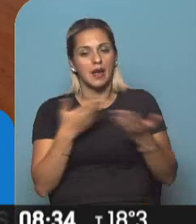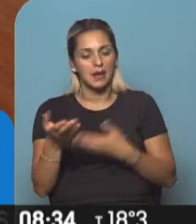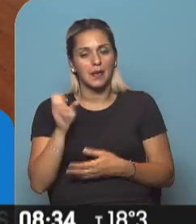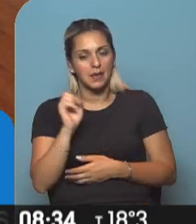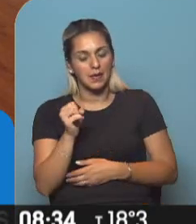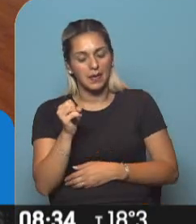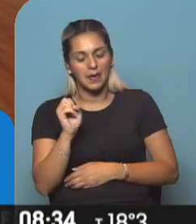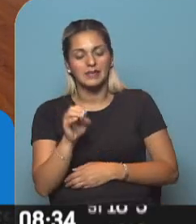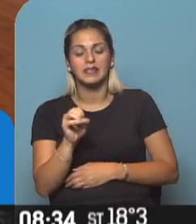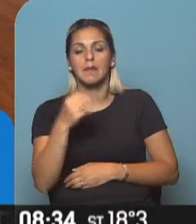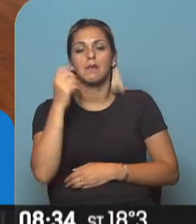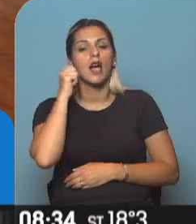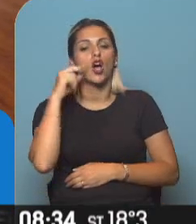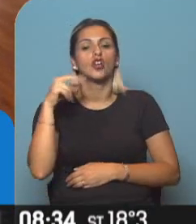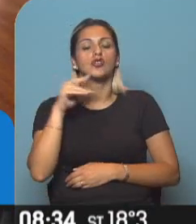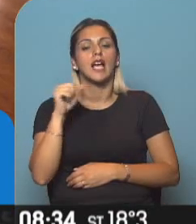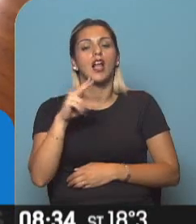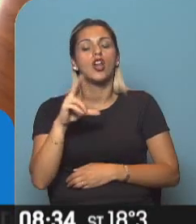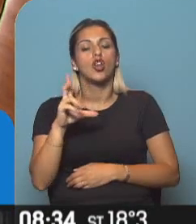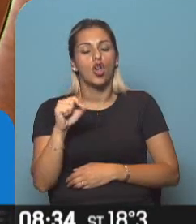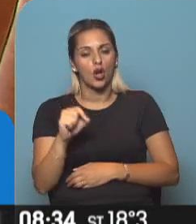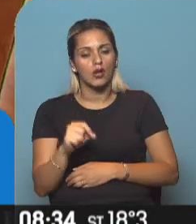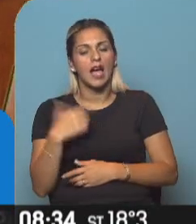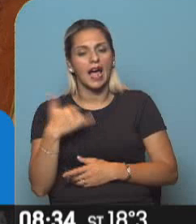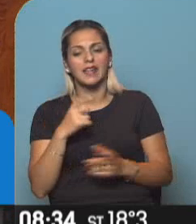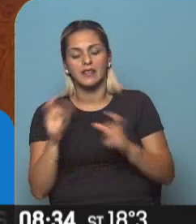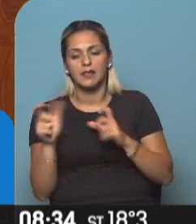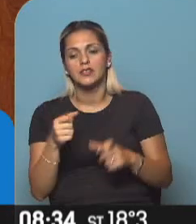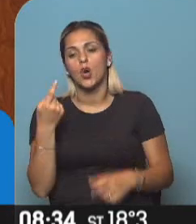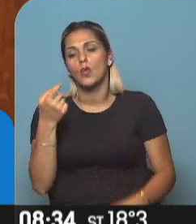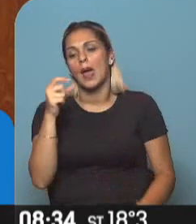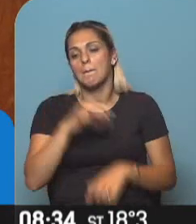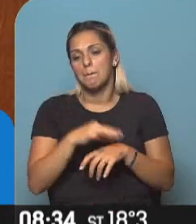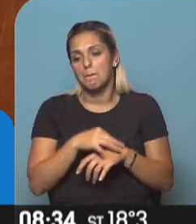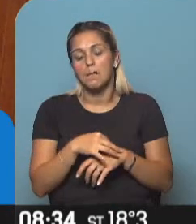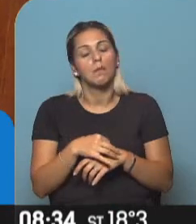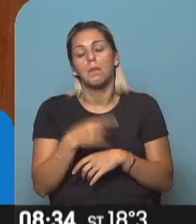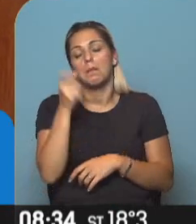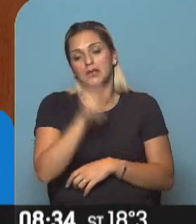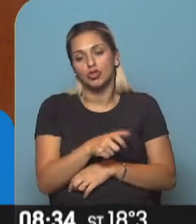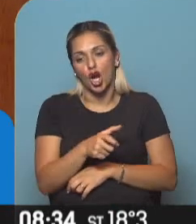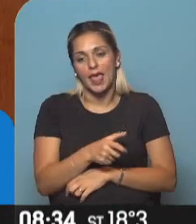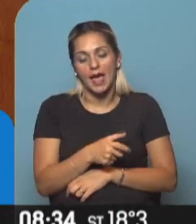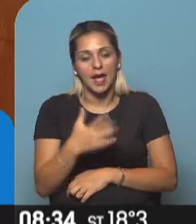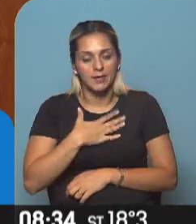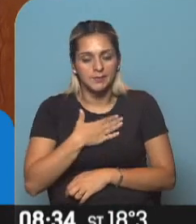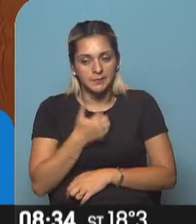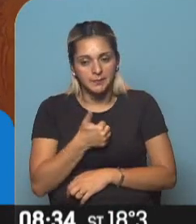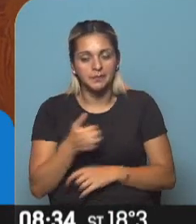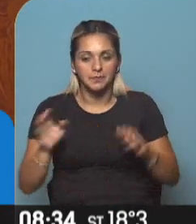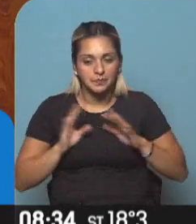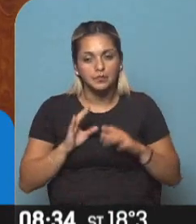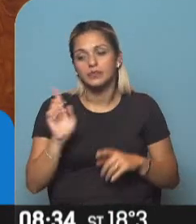buenos días gracias hay diferencias entre una persona sana que hace ejercicio y que no hace